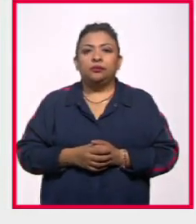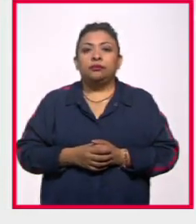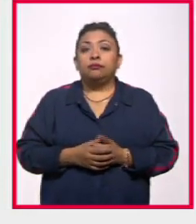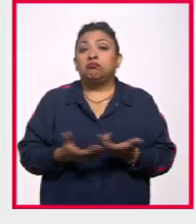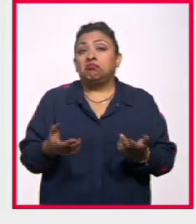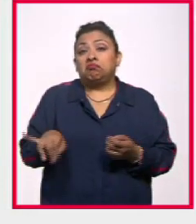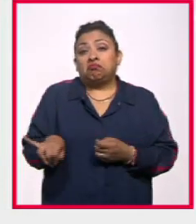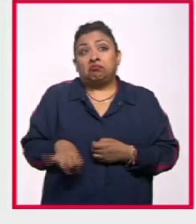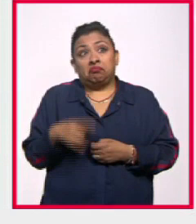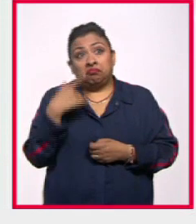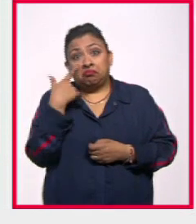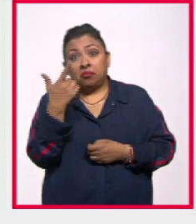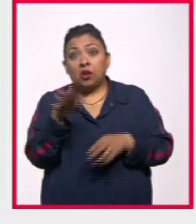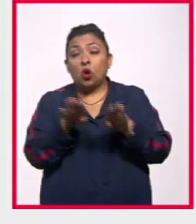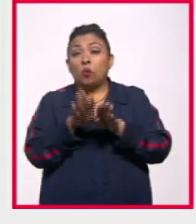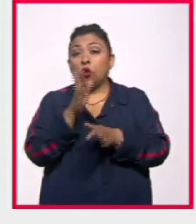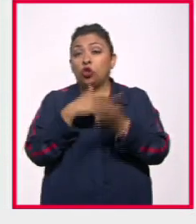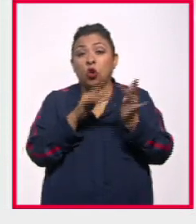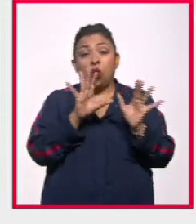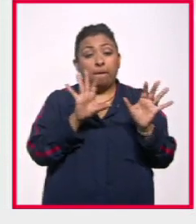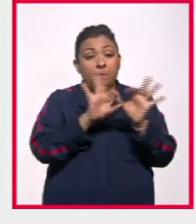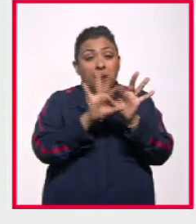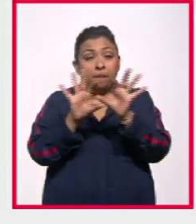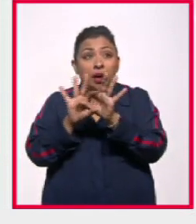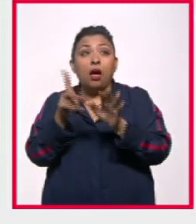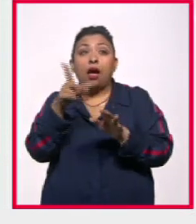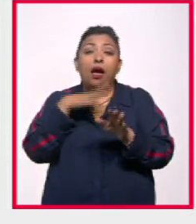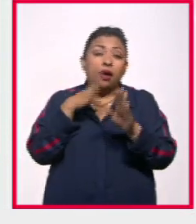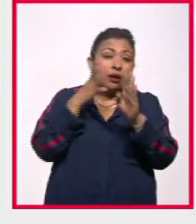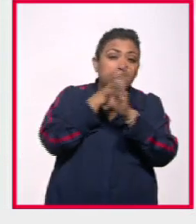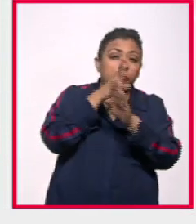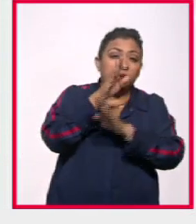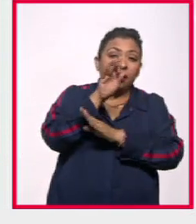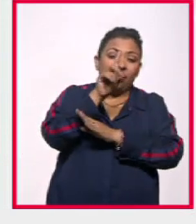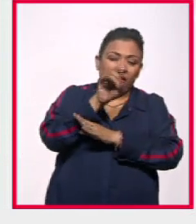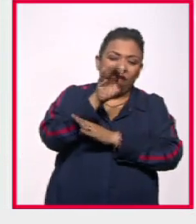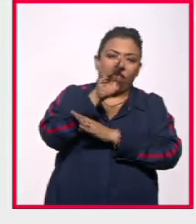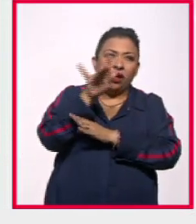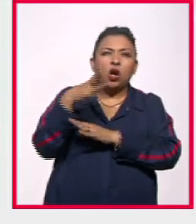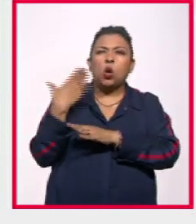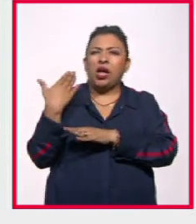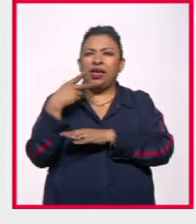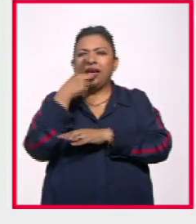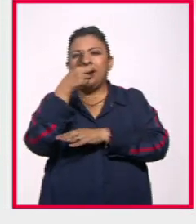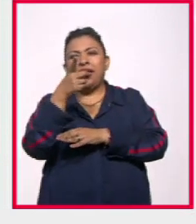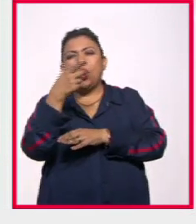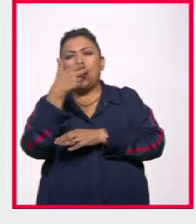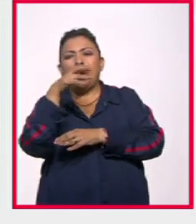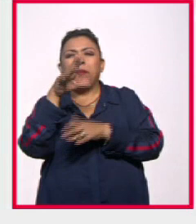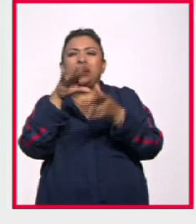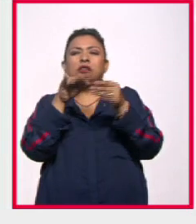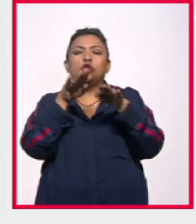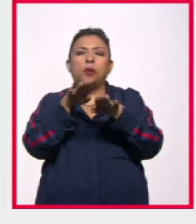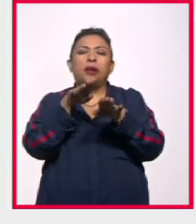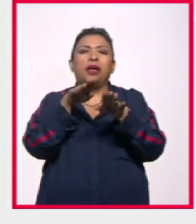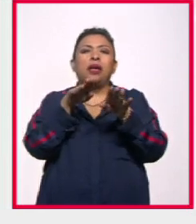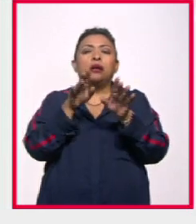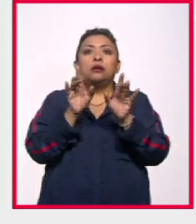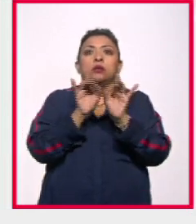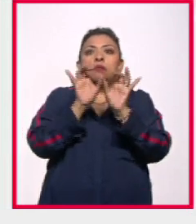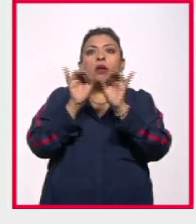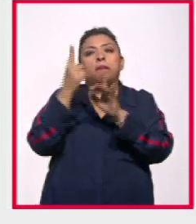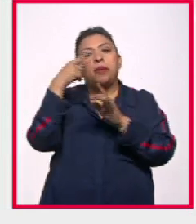Bueno, es muy interesante ver cómo todo se va conectando. Tenemos aquí El espía de Franco. Hace ratito Wemansing comentaba sobre las vicisitudes para